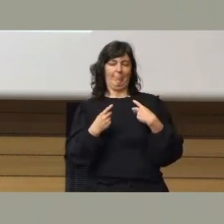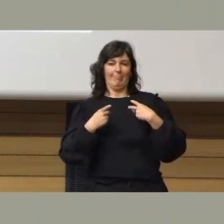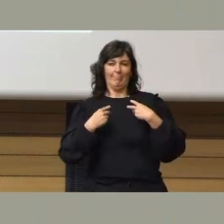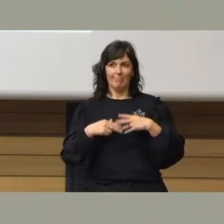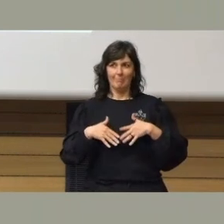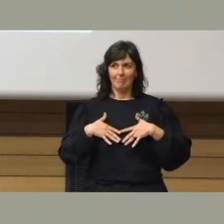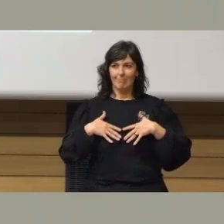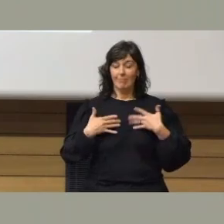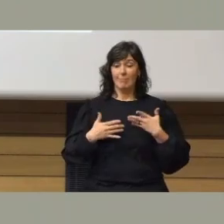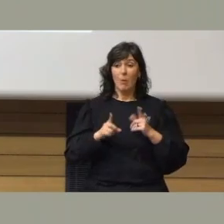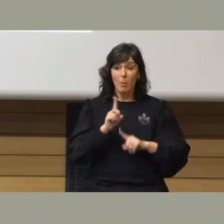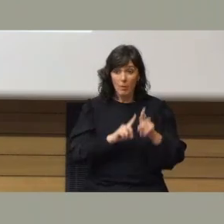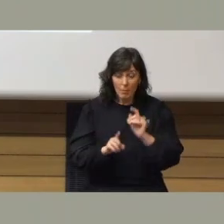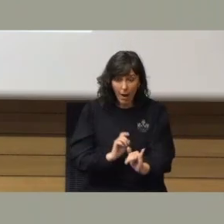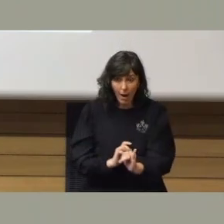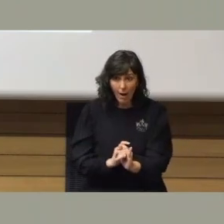problemático?